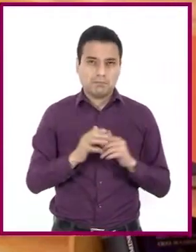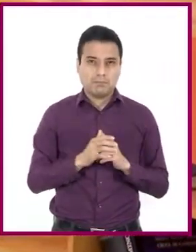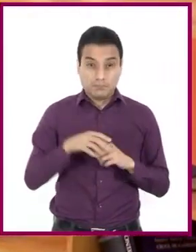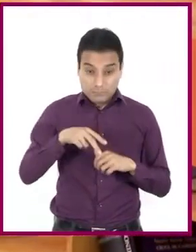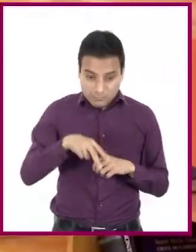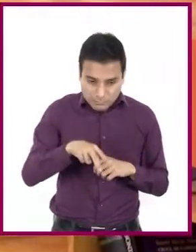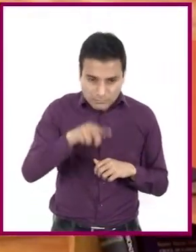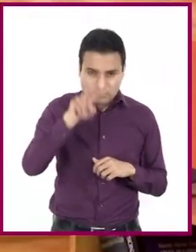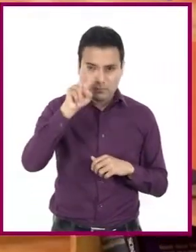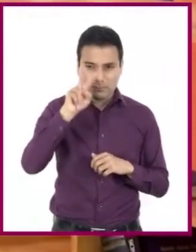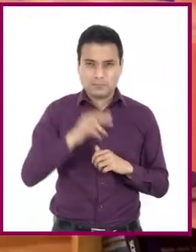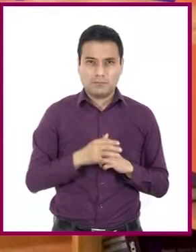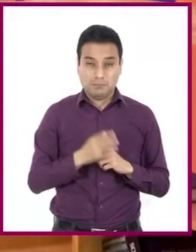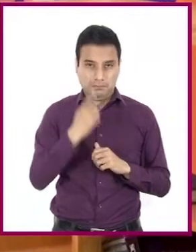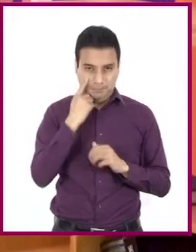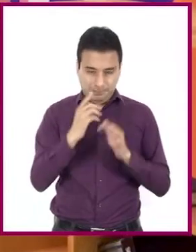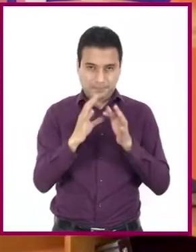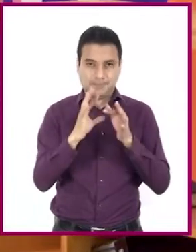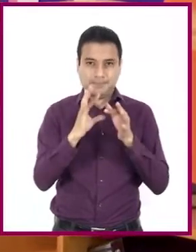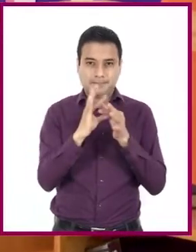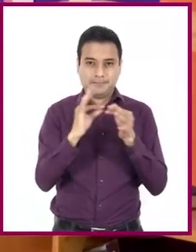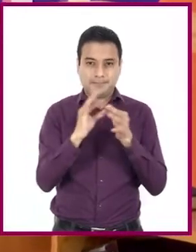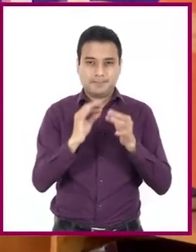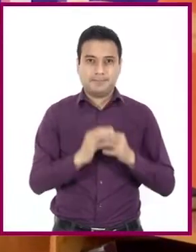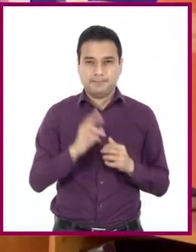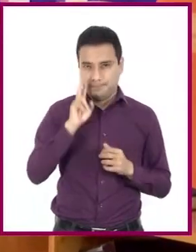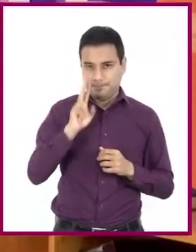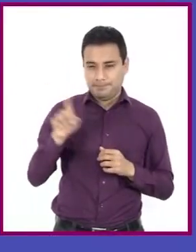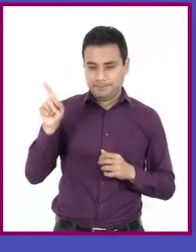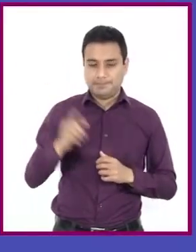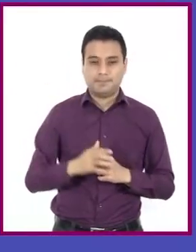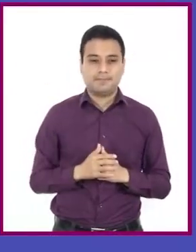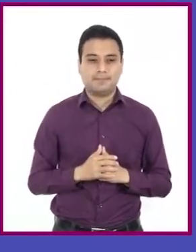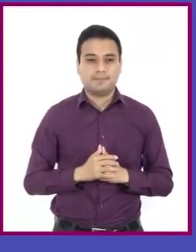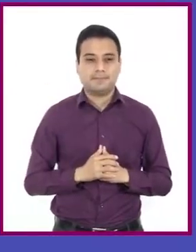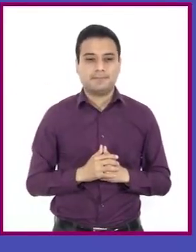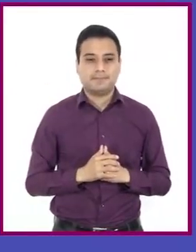entonces tenemos lo siguiente. Volvamos a la imagen y lean conmigo.